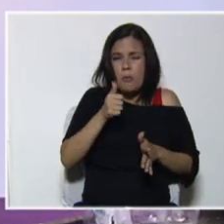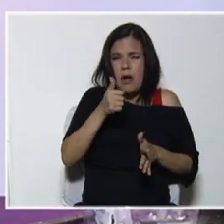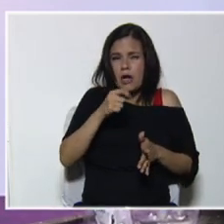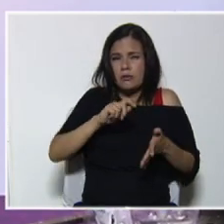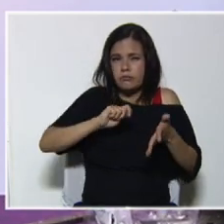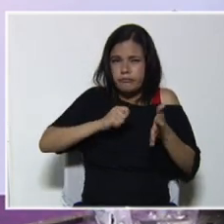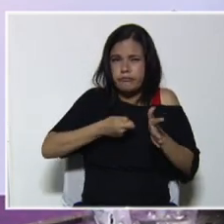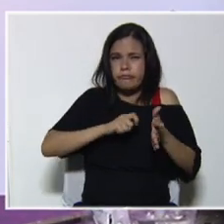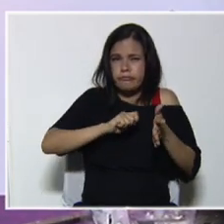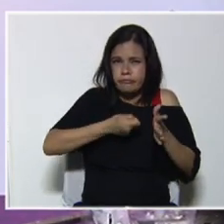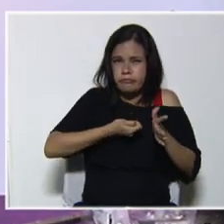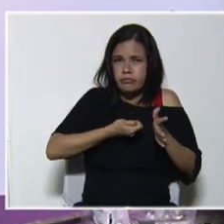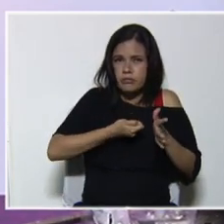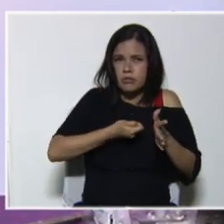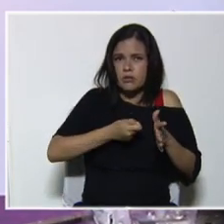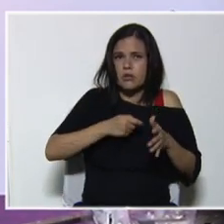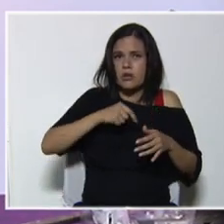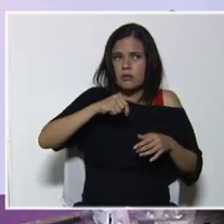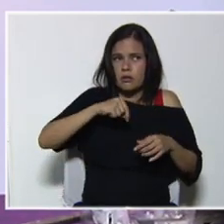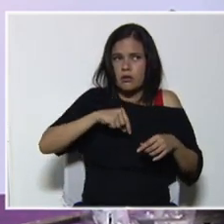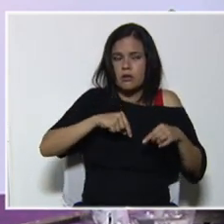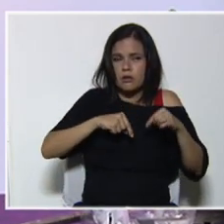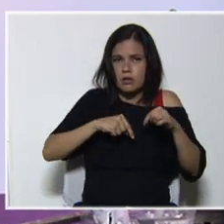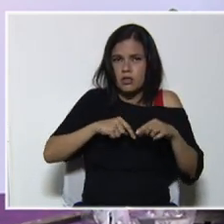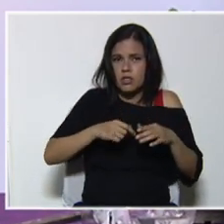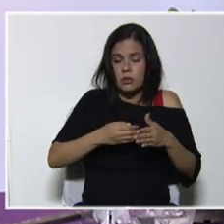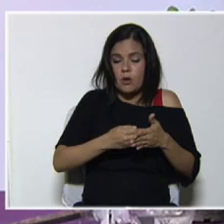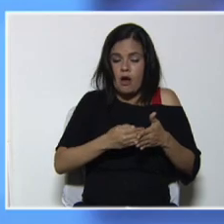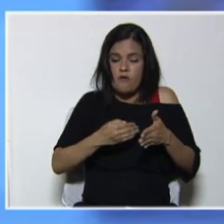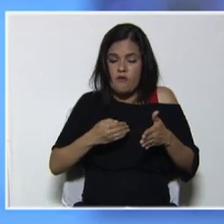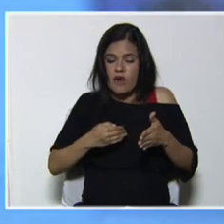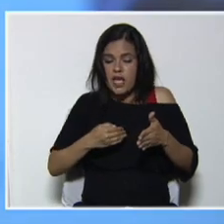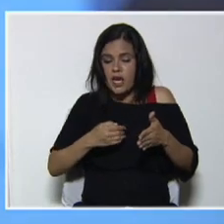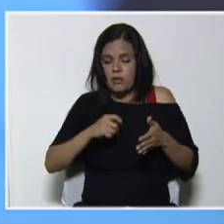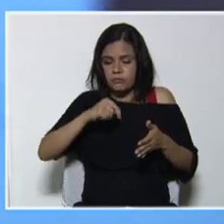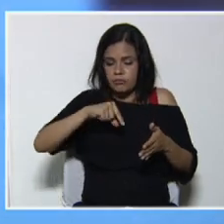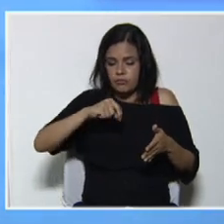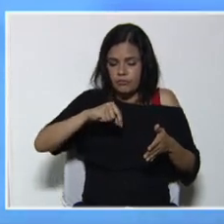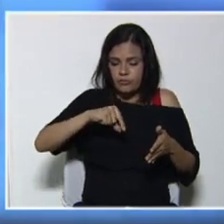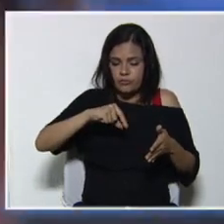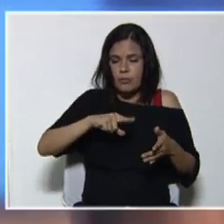lo colocamos un poco más hacia afuera, el goteo va a ser, por supuesto, más rápido.